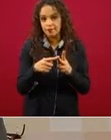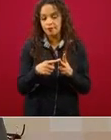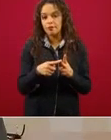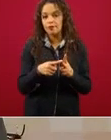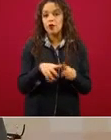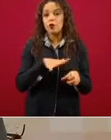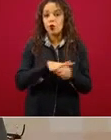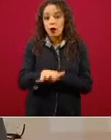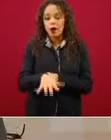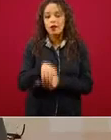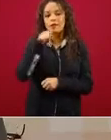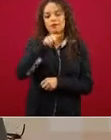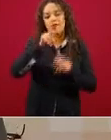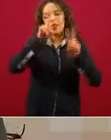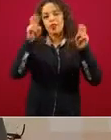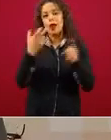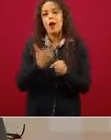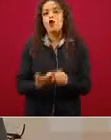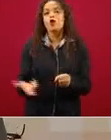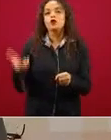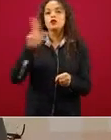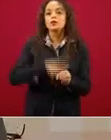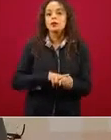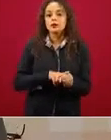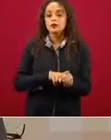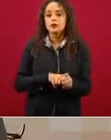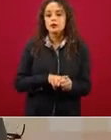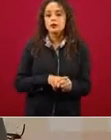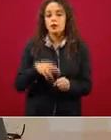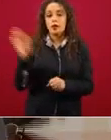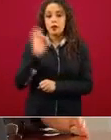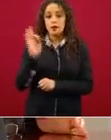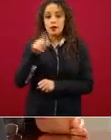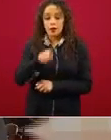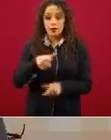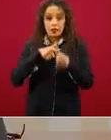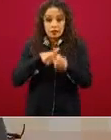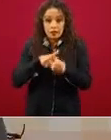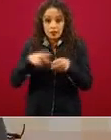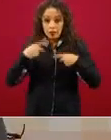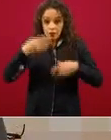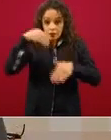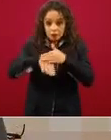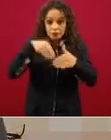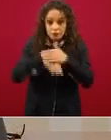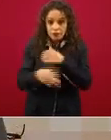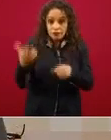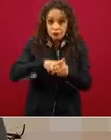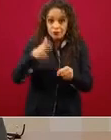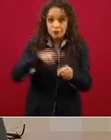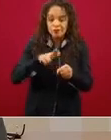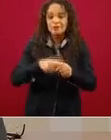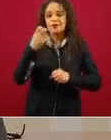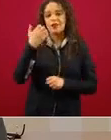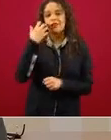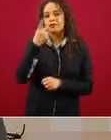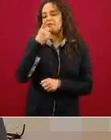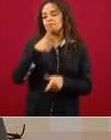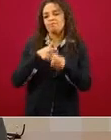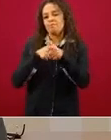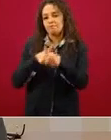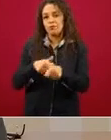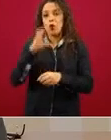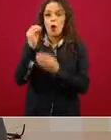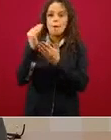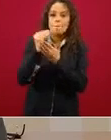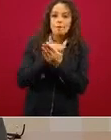hospitalización. Si la hospitalización va subiendo, está estable o va bajando. Este parámetro y el que diré a continuación son